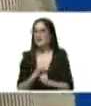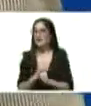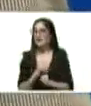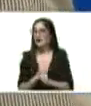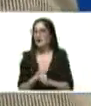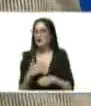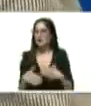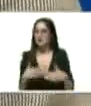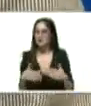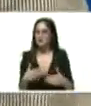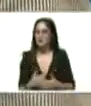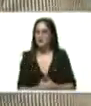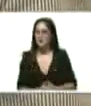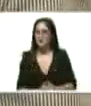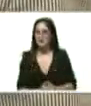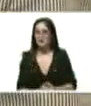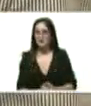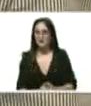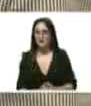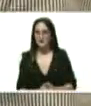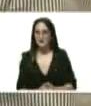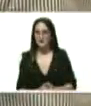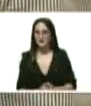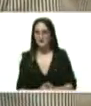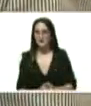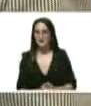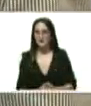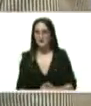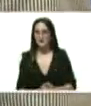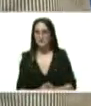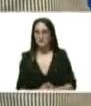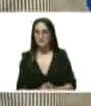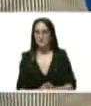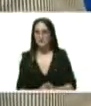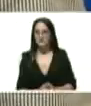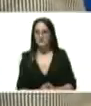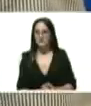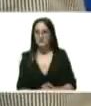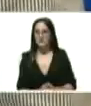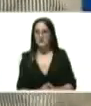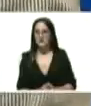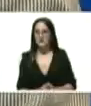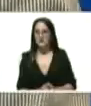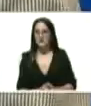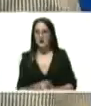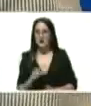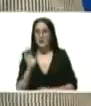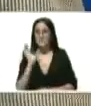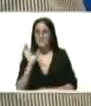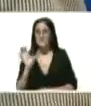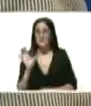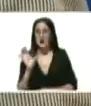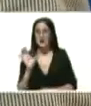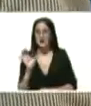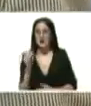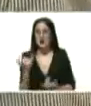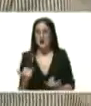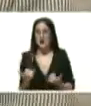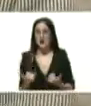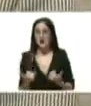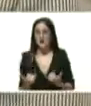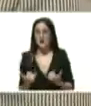efectuando. Realmente el país nos ha colocado una posición hoy en